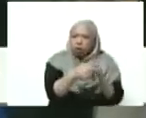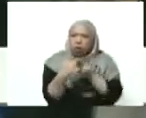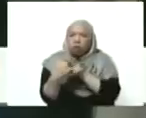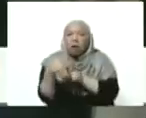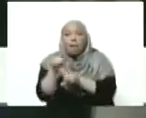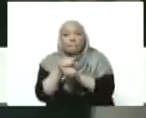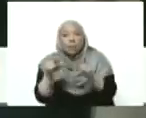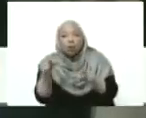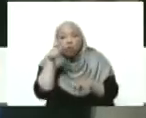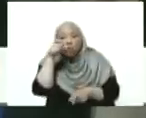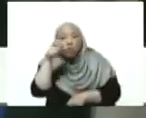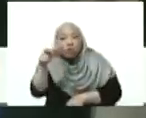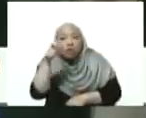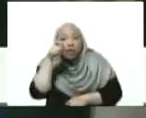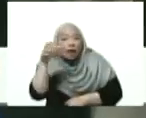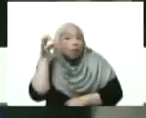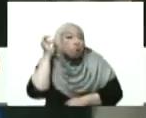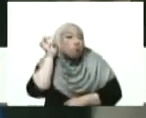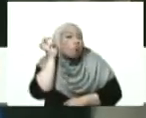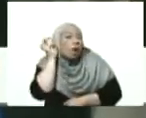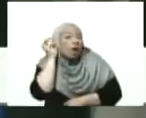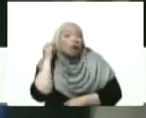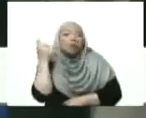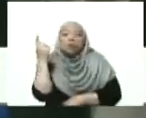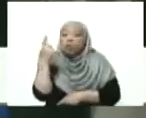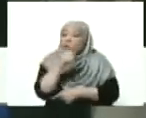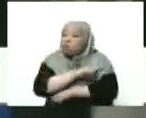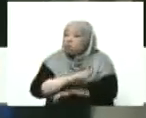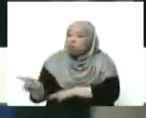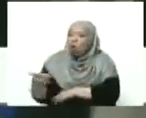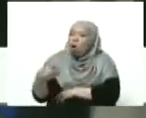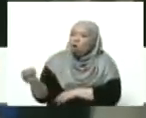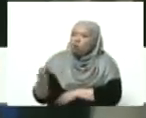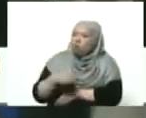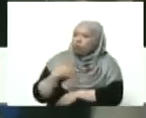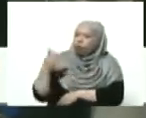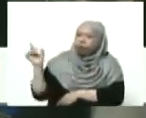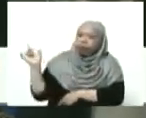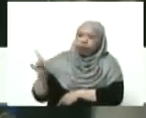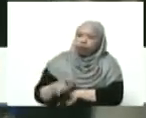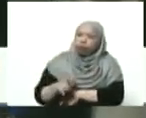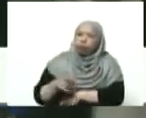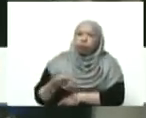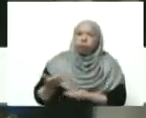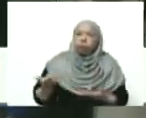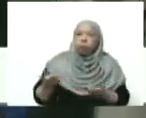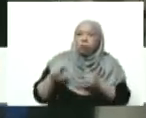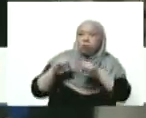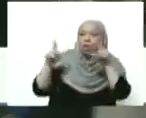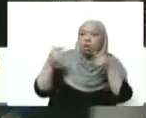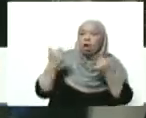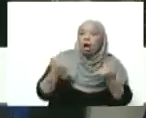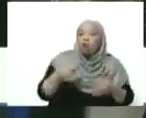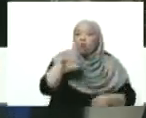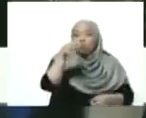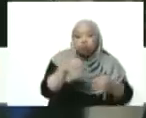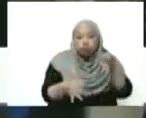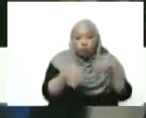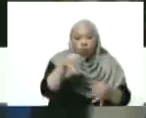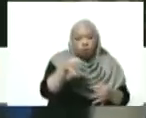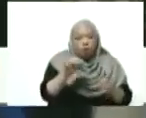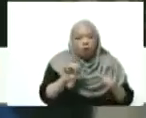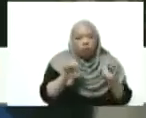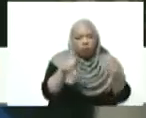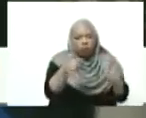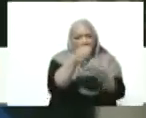impugnó esta decisión. Y hoy, precisamente hoy, está pasando a una corte de apelación. Nosotros esperamos